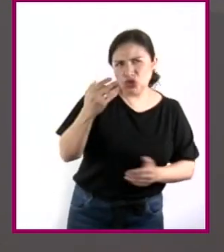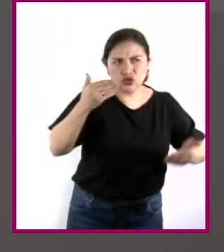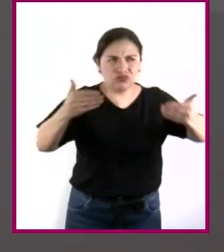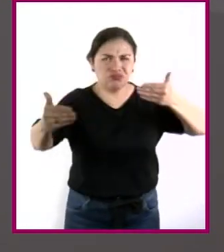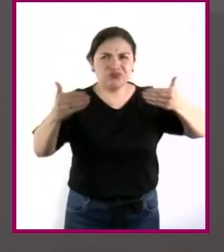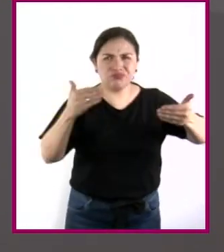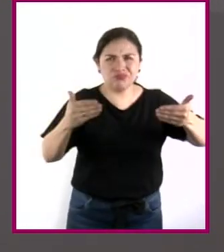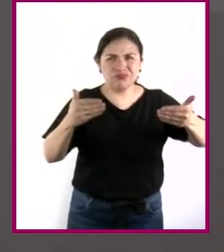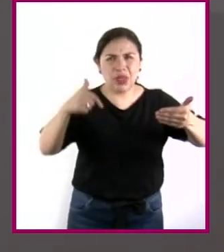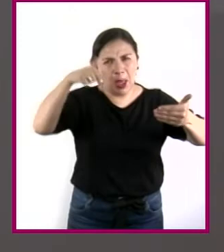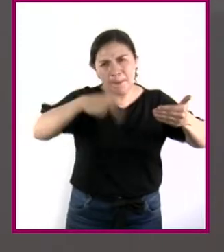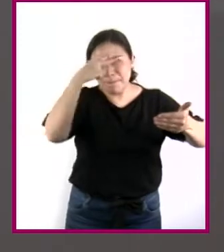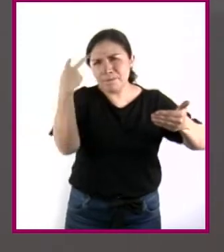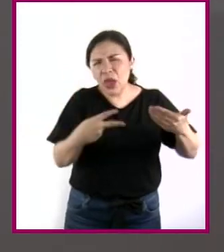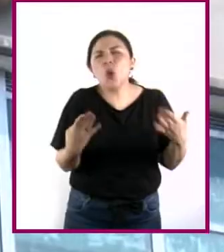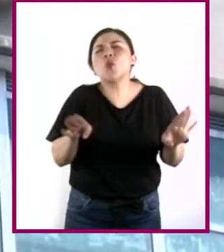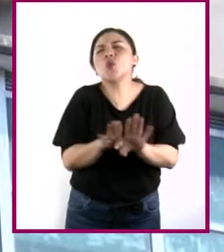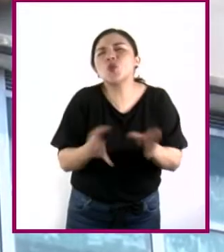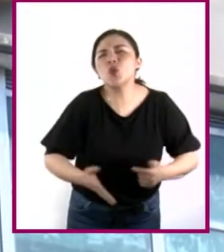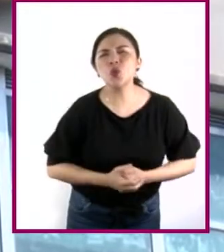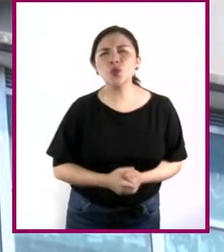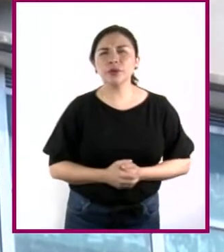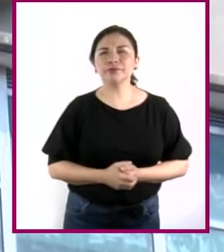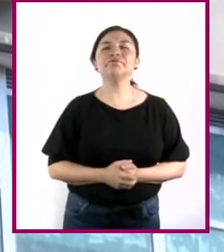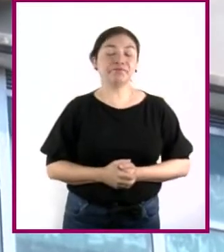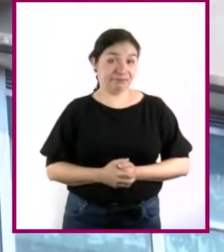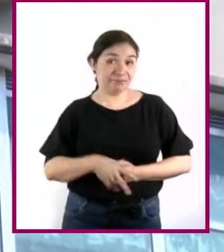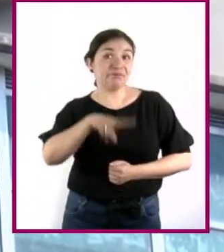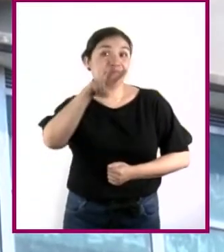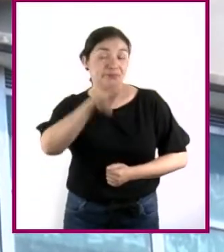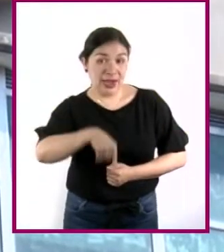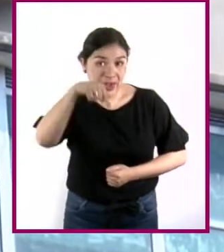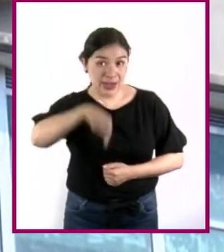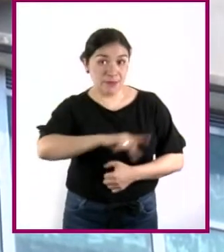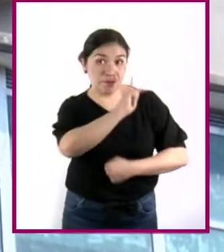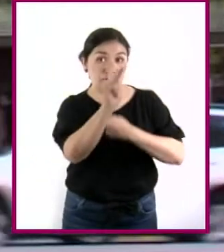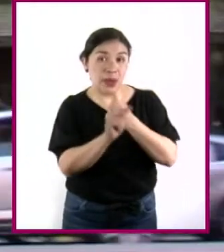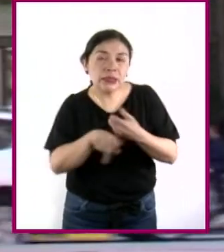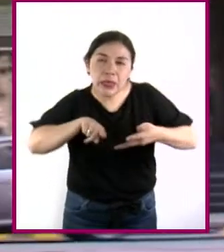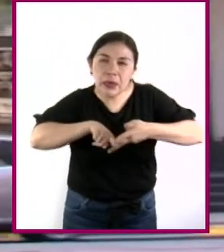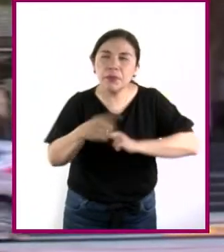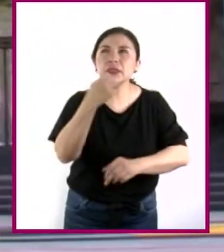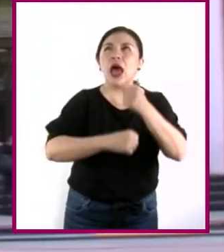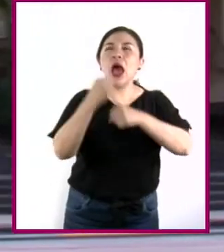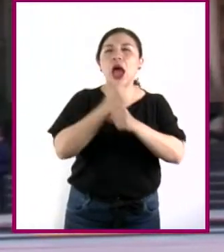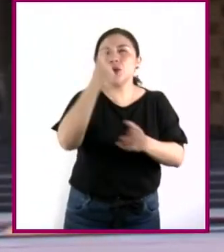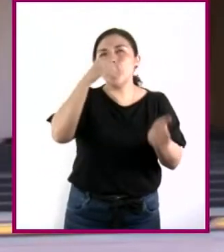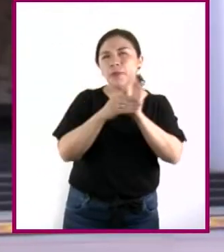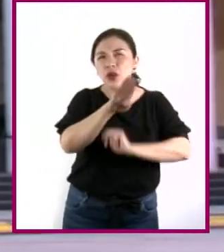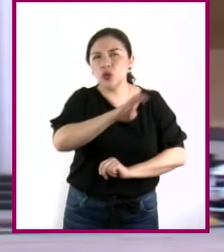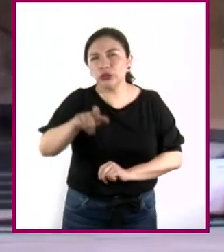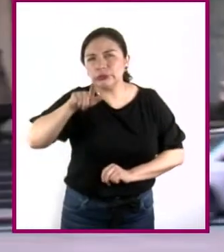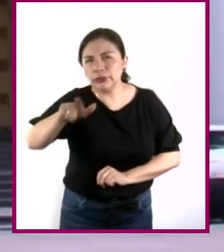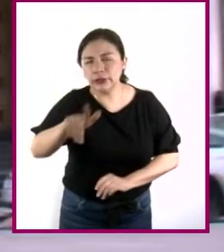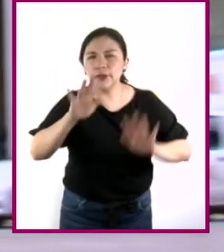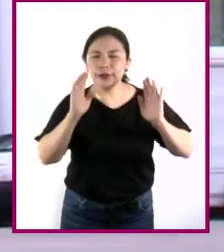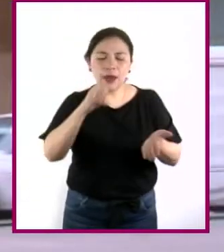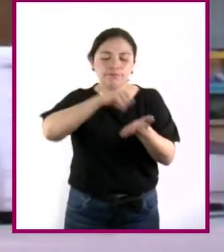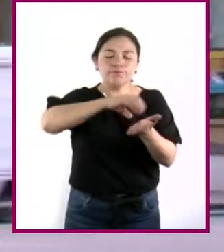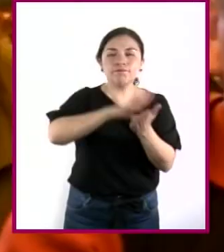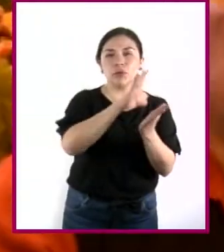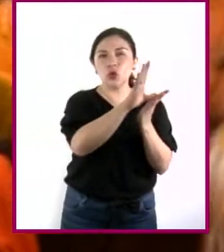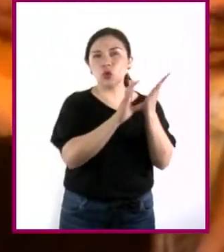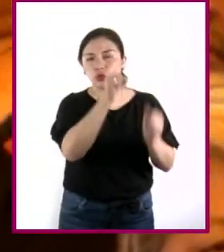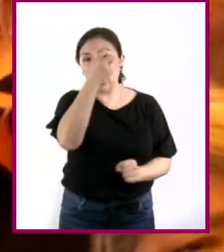¿cómo funciona el modelo mexicano? Cierto es que nuestro país desde 1917 introdujo en la